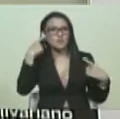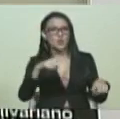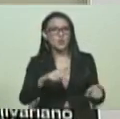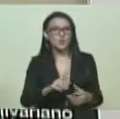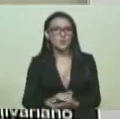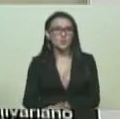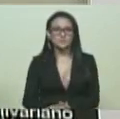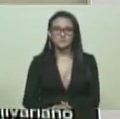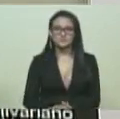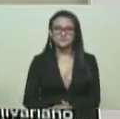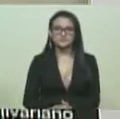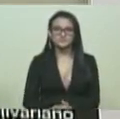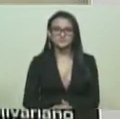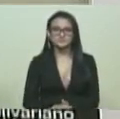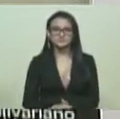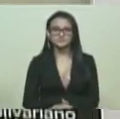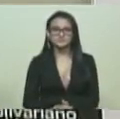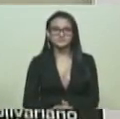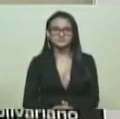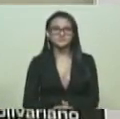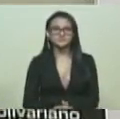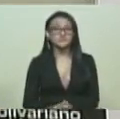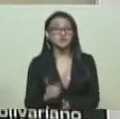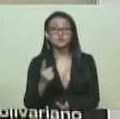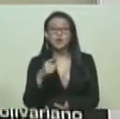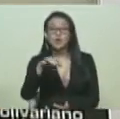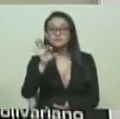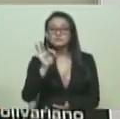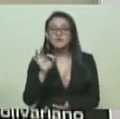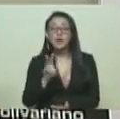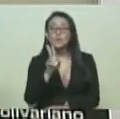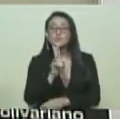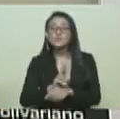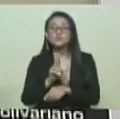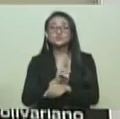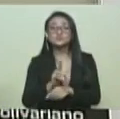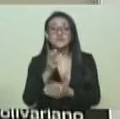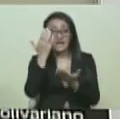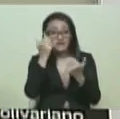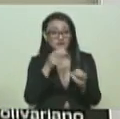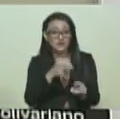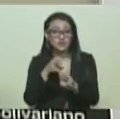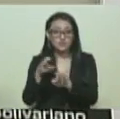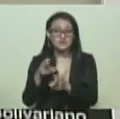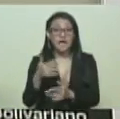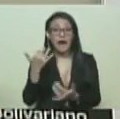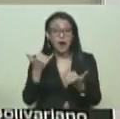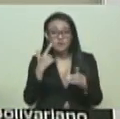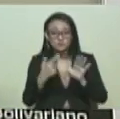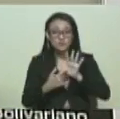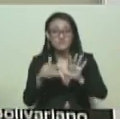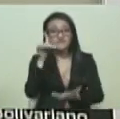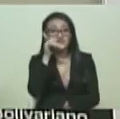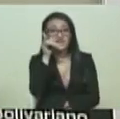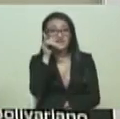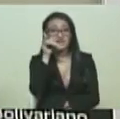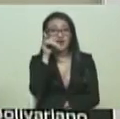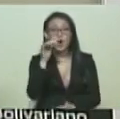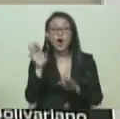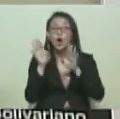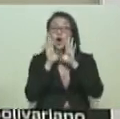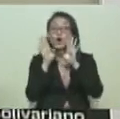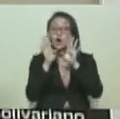Solo los utilizan para estas acciones terroristas. Quiero mostrarle un video al país de las